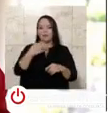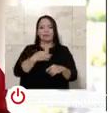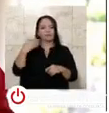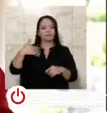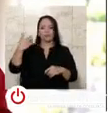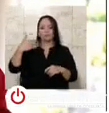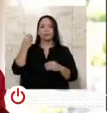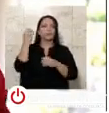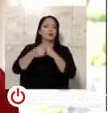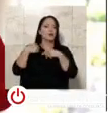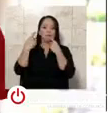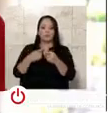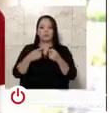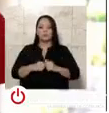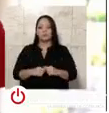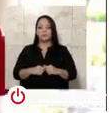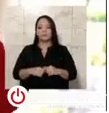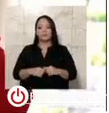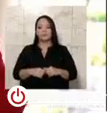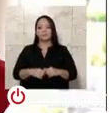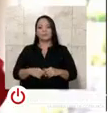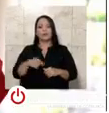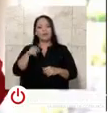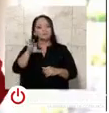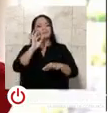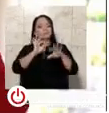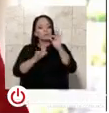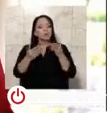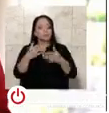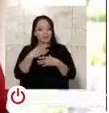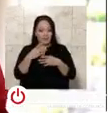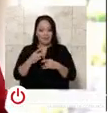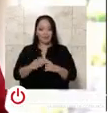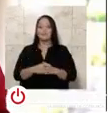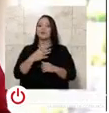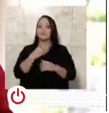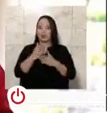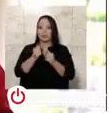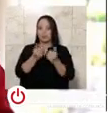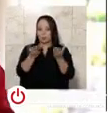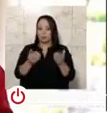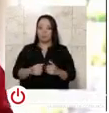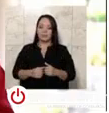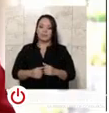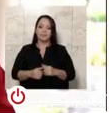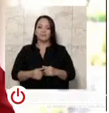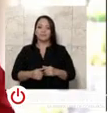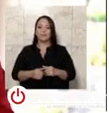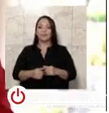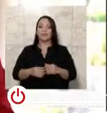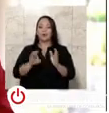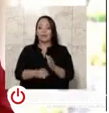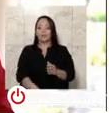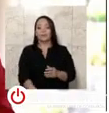de hace muchos años, y descubrimos cosas muy interesantes que me gustaría compartir con todos. Por ejemplo, que